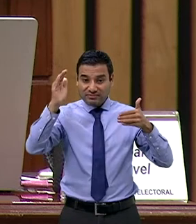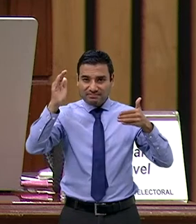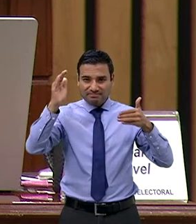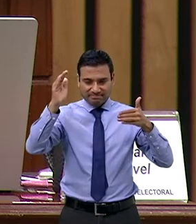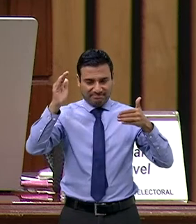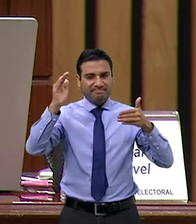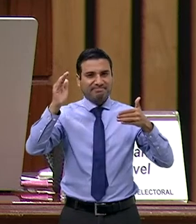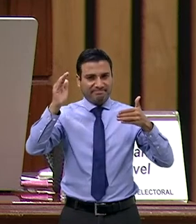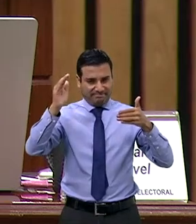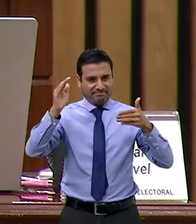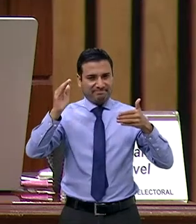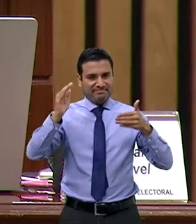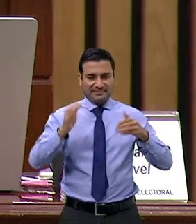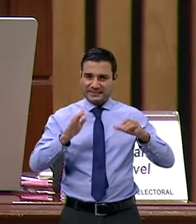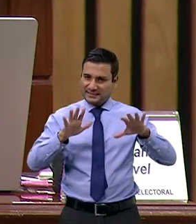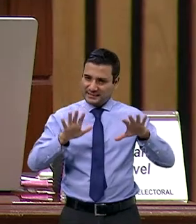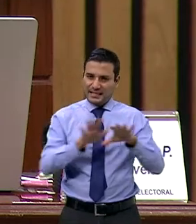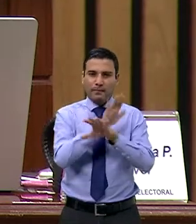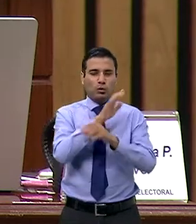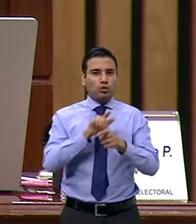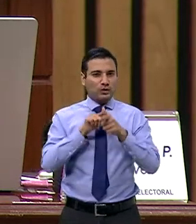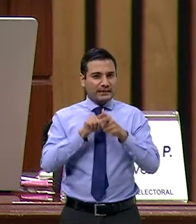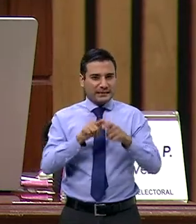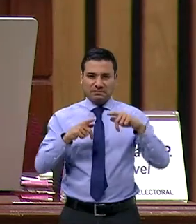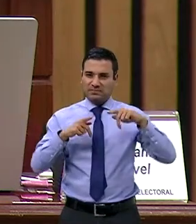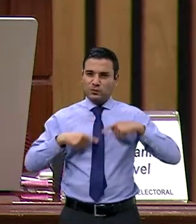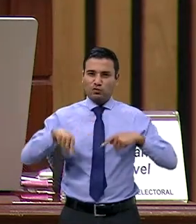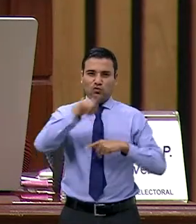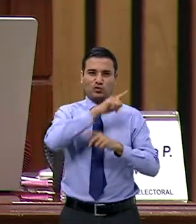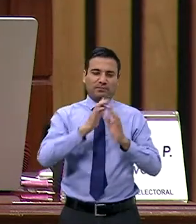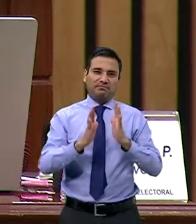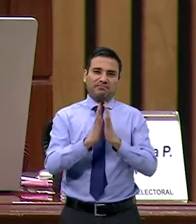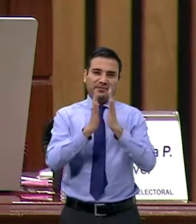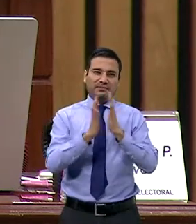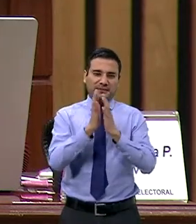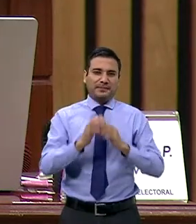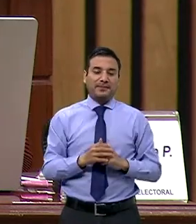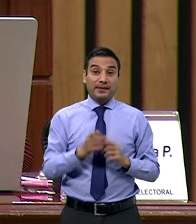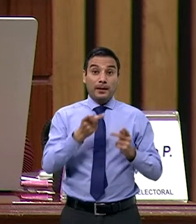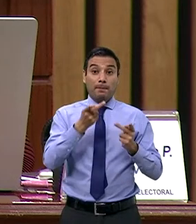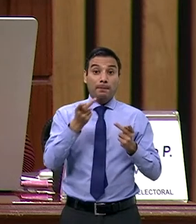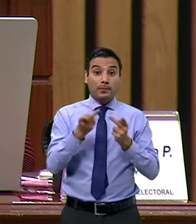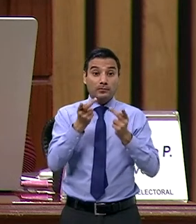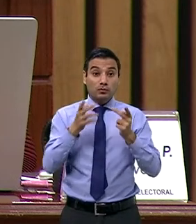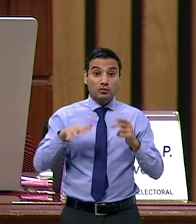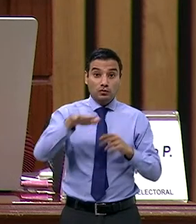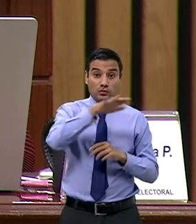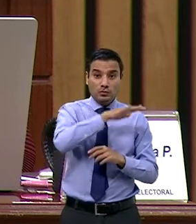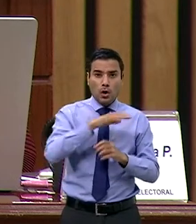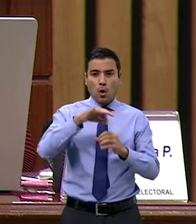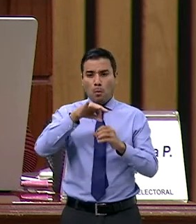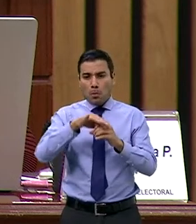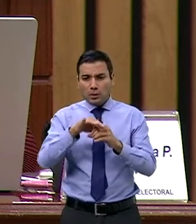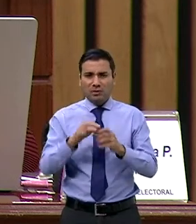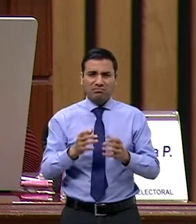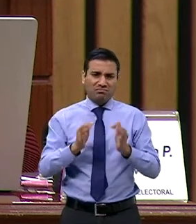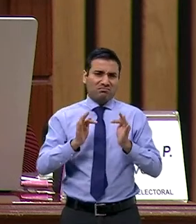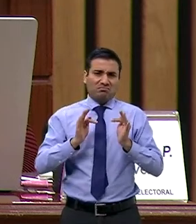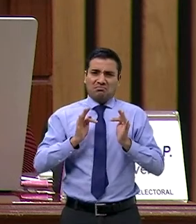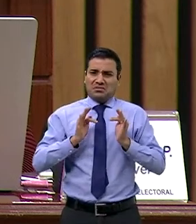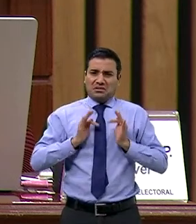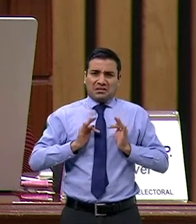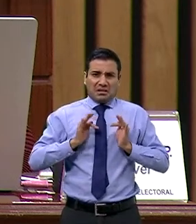tipo de ejercicios de democracia directa además se trata de un ejercicio participativo tranquilo pues no se reportaron incidentes